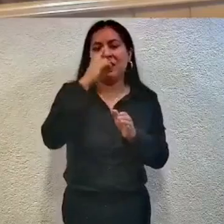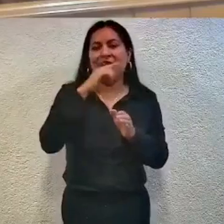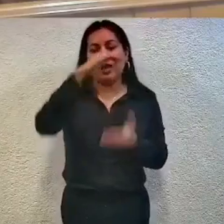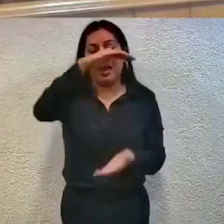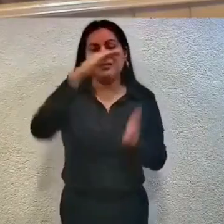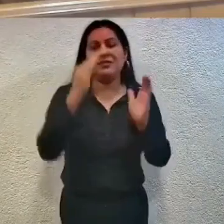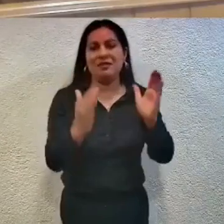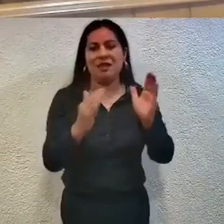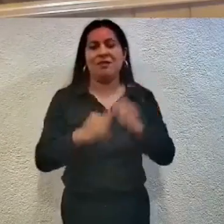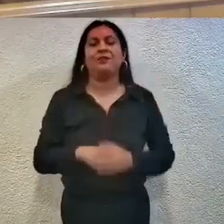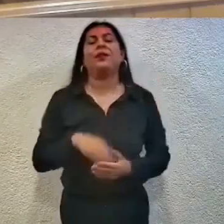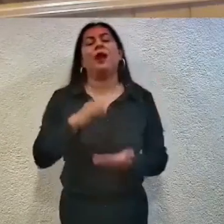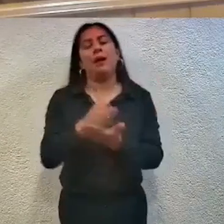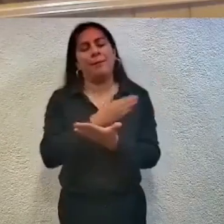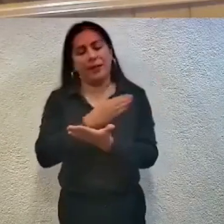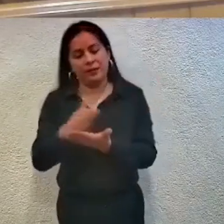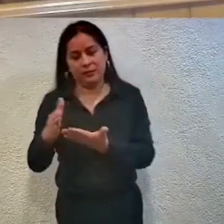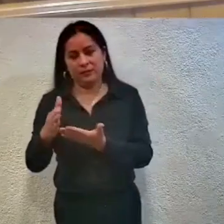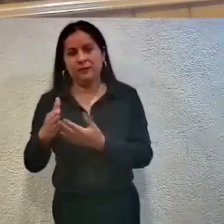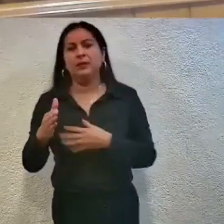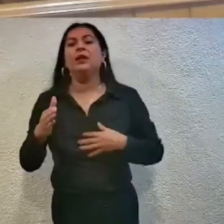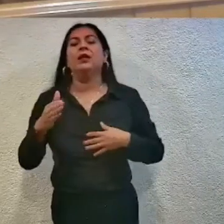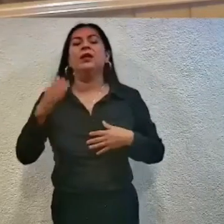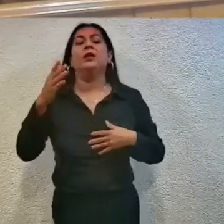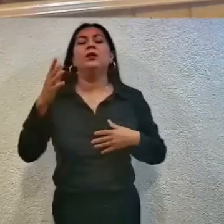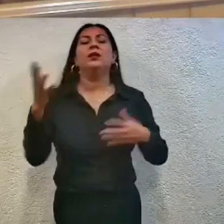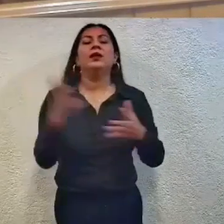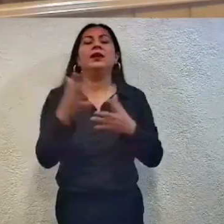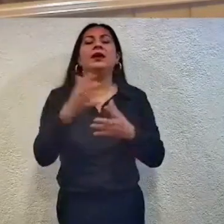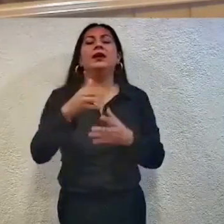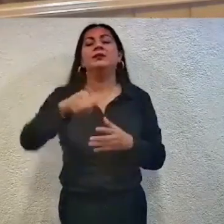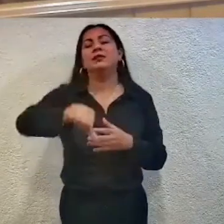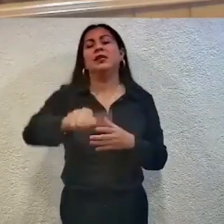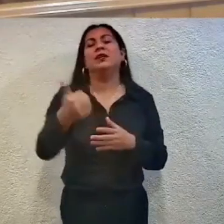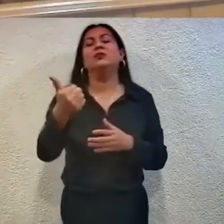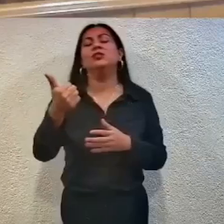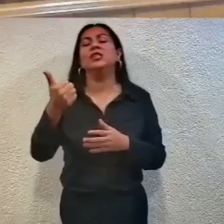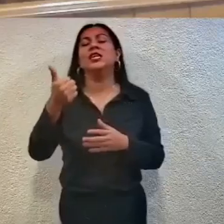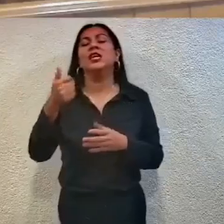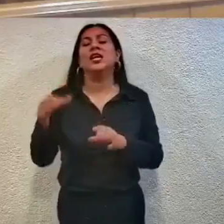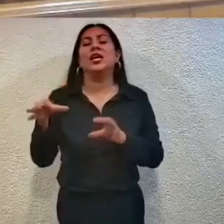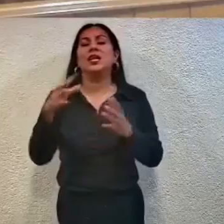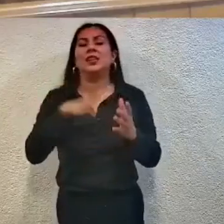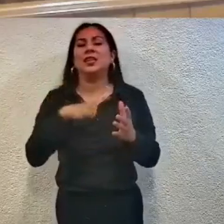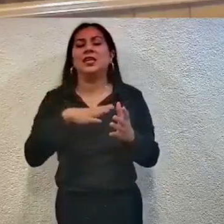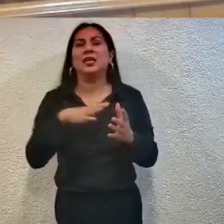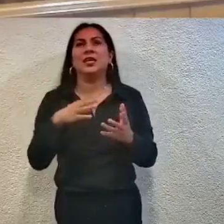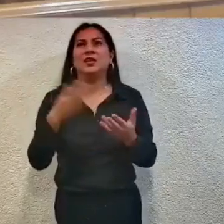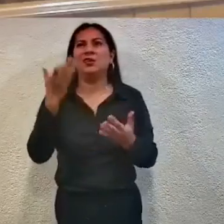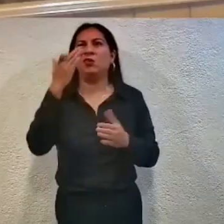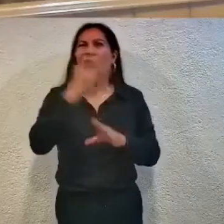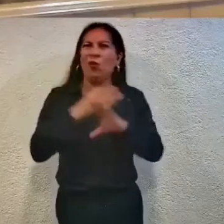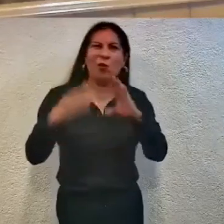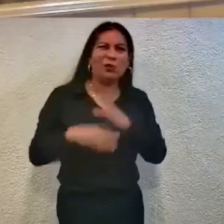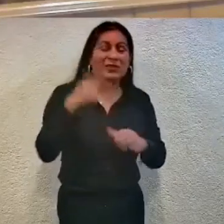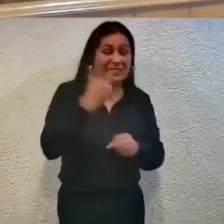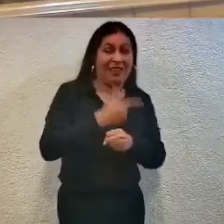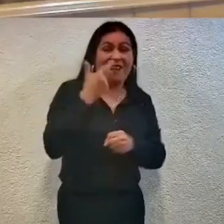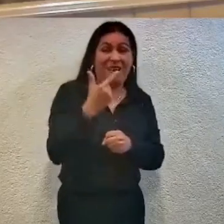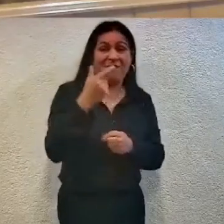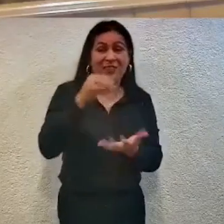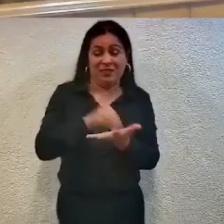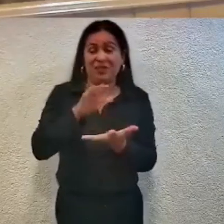la respectiva sección de la casilla. Por otra parte, en lo que hace a la fracción 11ª relativa a